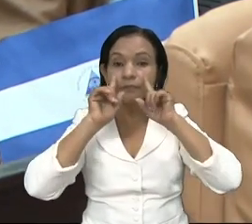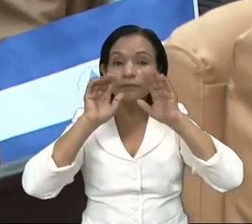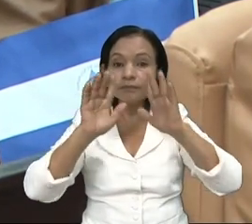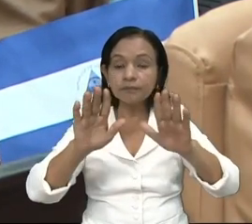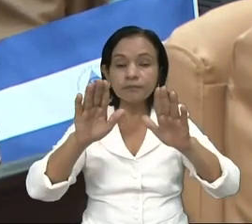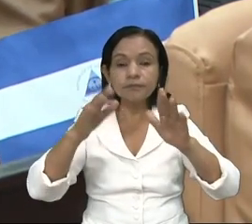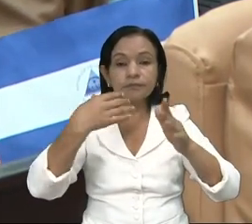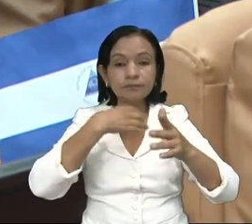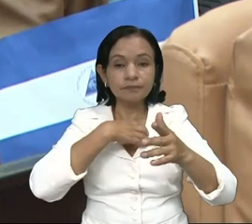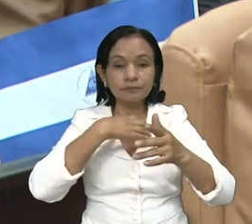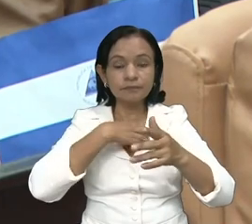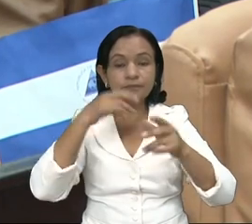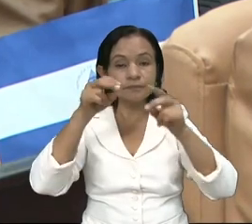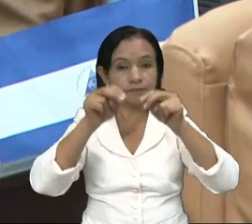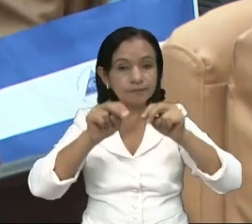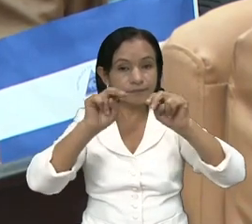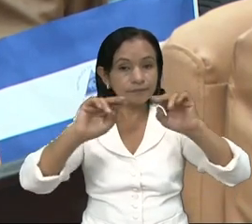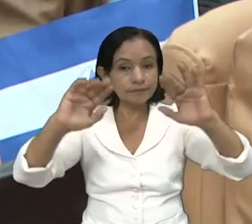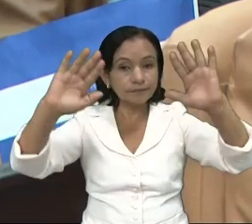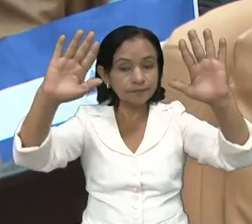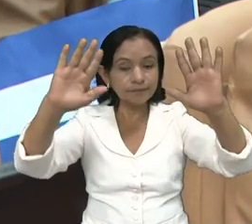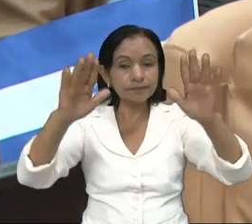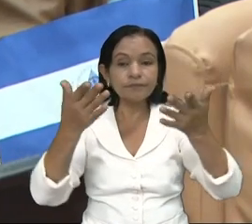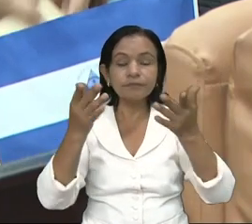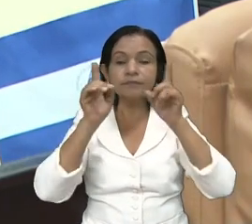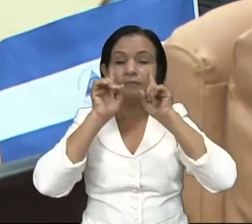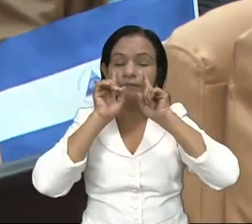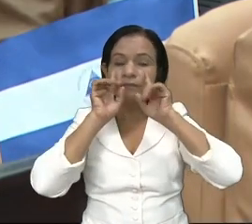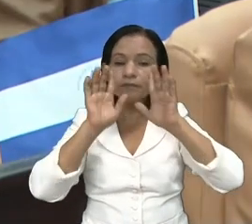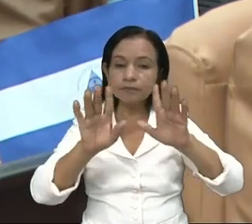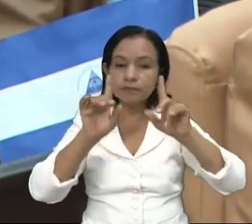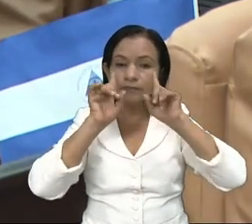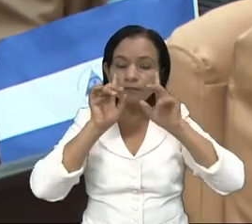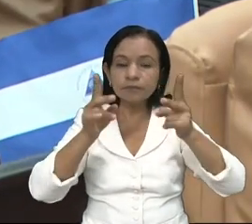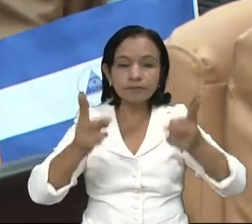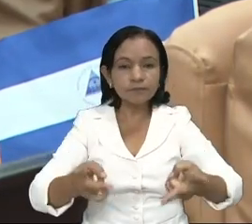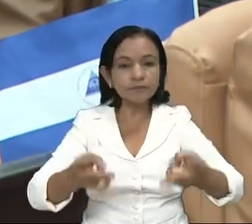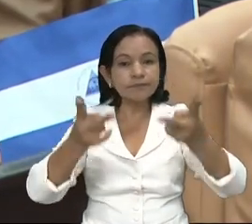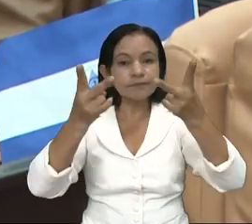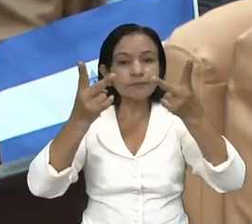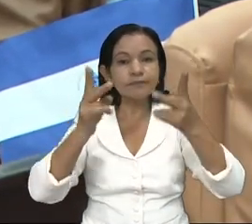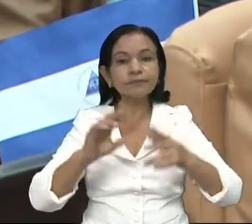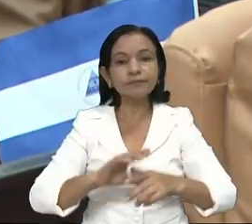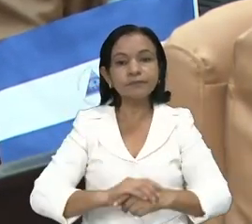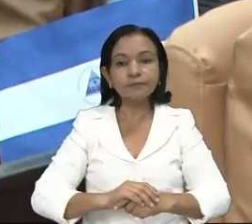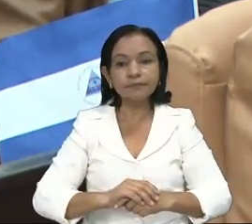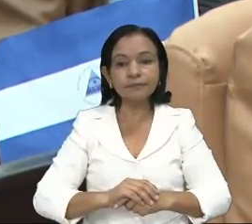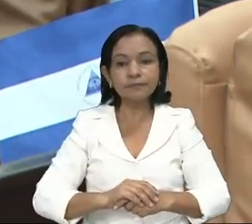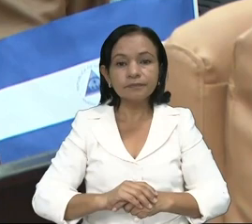del patrimonio natural y para conservación de la vida.